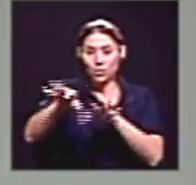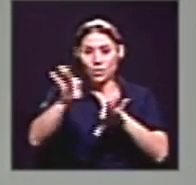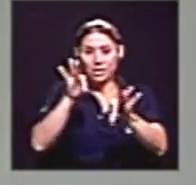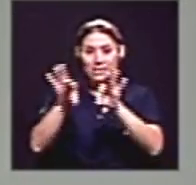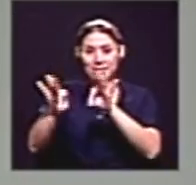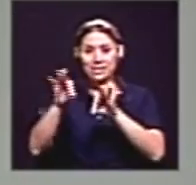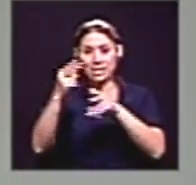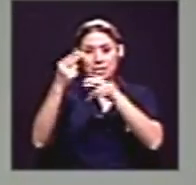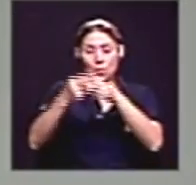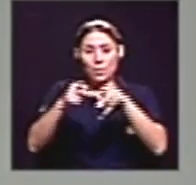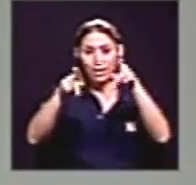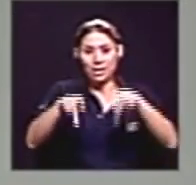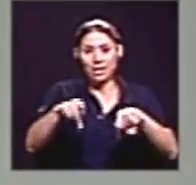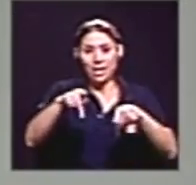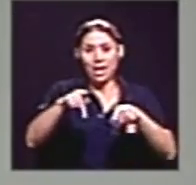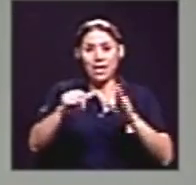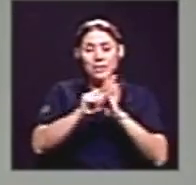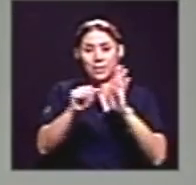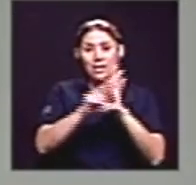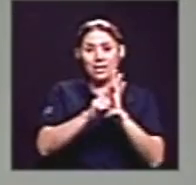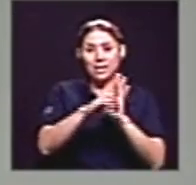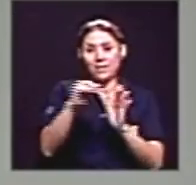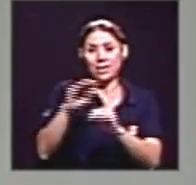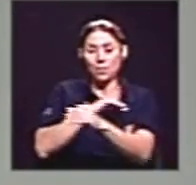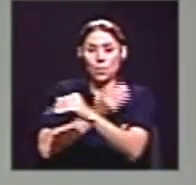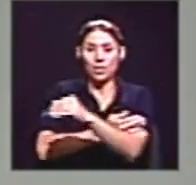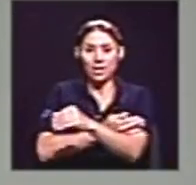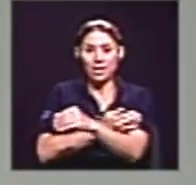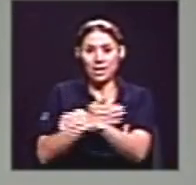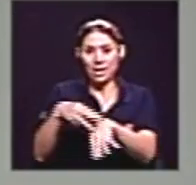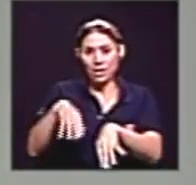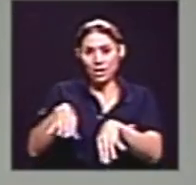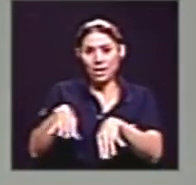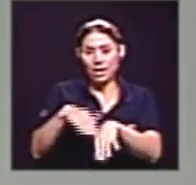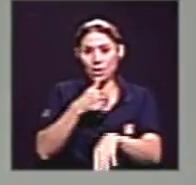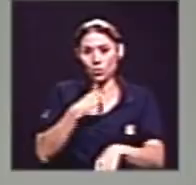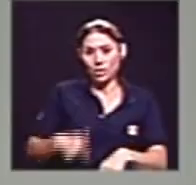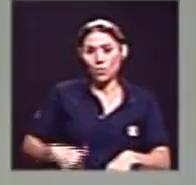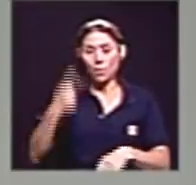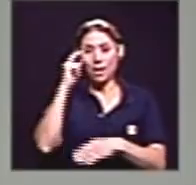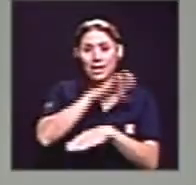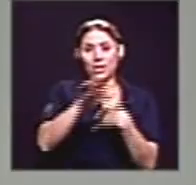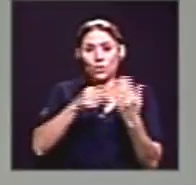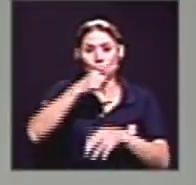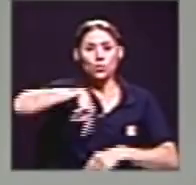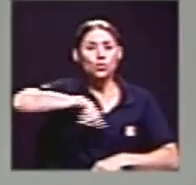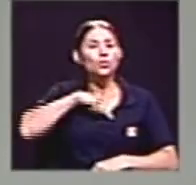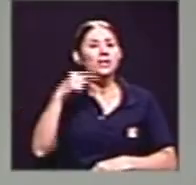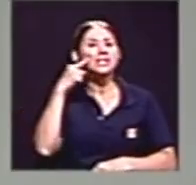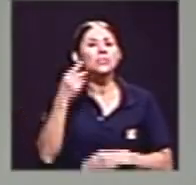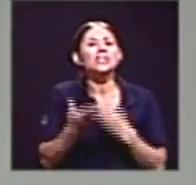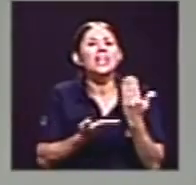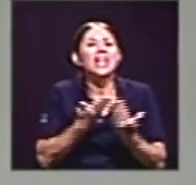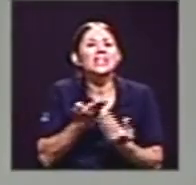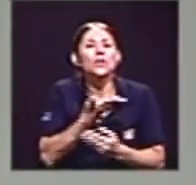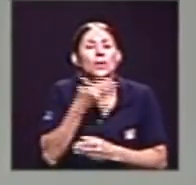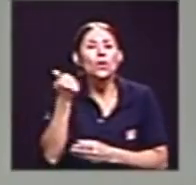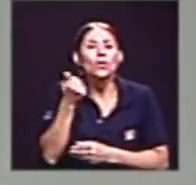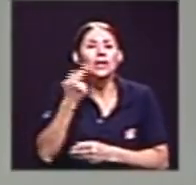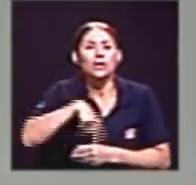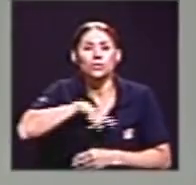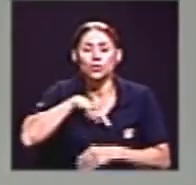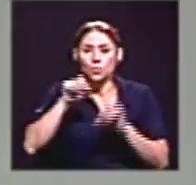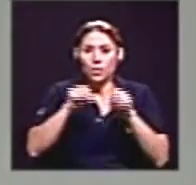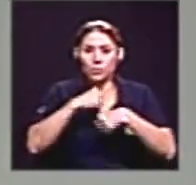Asamblea Legislativa, se nombra gente en el Poder Ejecutivo y es precisamente para que todos pensemos qué es lo mejor que podemos hacer por esta economía para darle a la sociedad